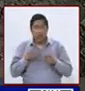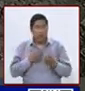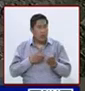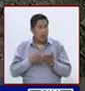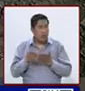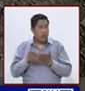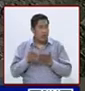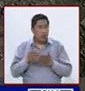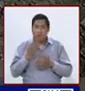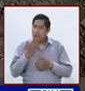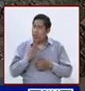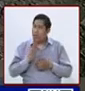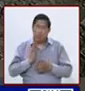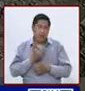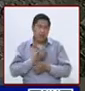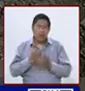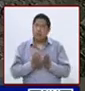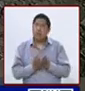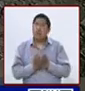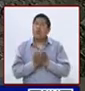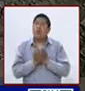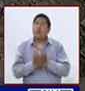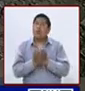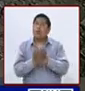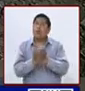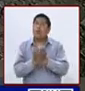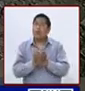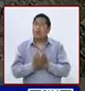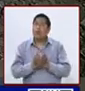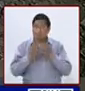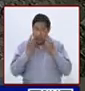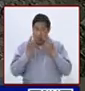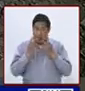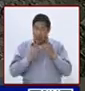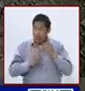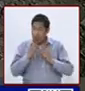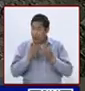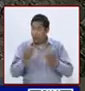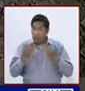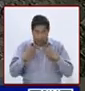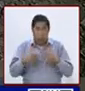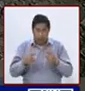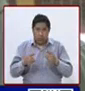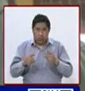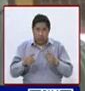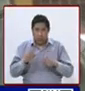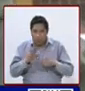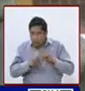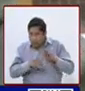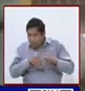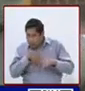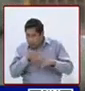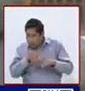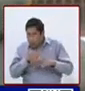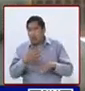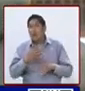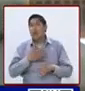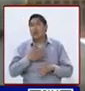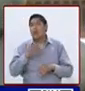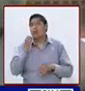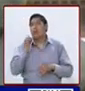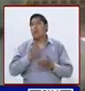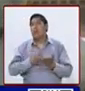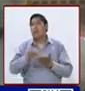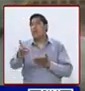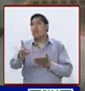verdad hace quedar mal a nuestro municipio de Copacabana. He ido cerciorándome de algunas cosas, incluso he ido a dar una vueltita por el Calvario y evidentemente es